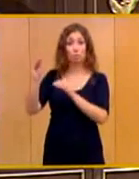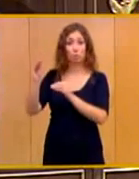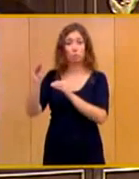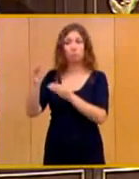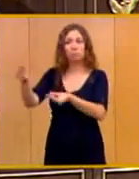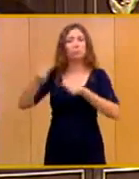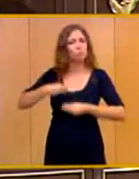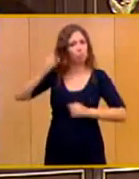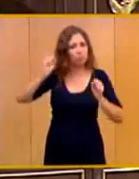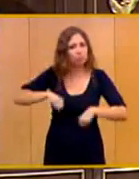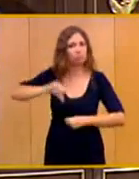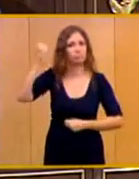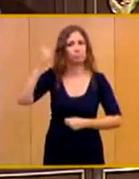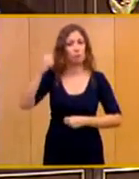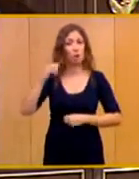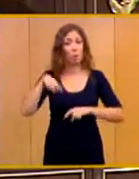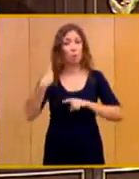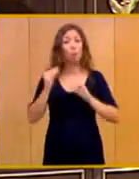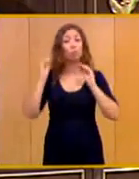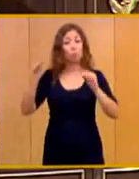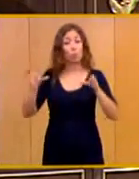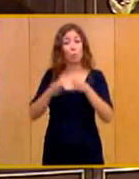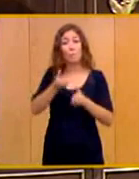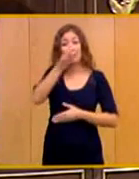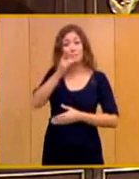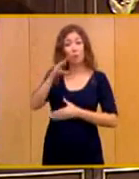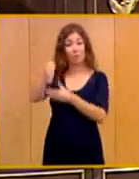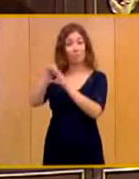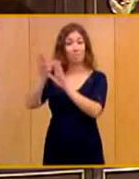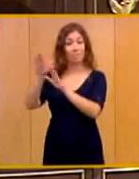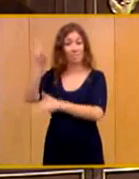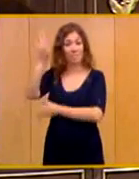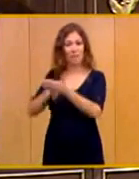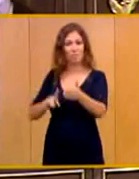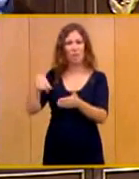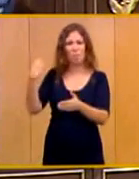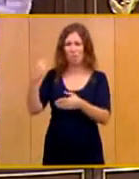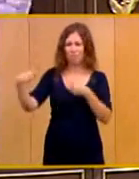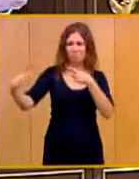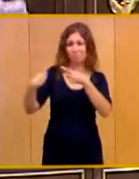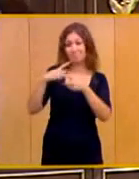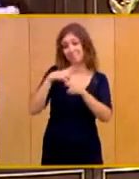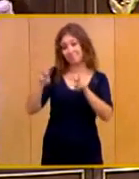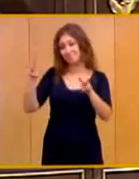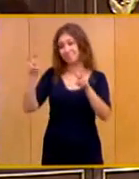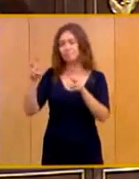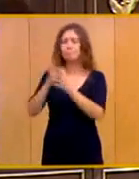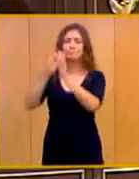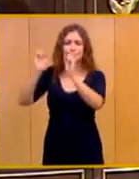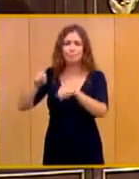ninguneó a su partido en Cataluña, llegando a acuerdos con sus adversarios políticos, a los que después también